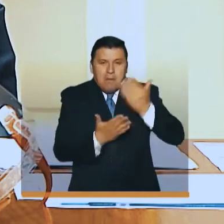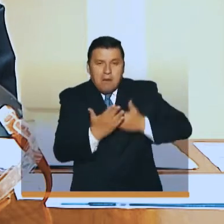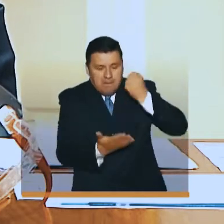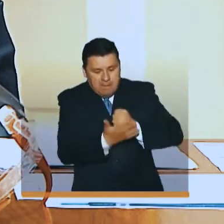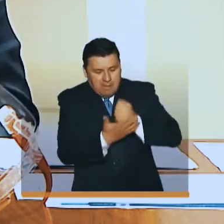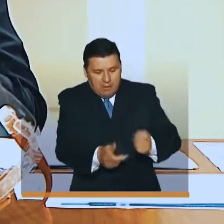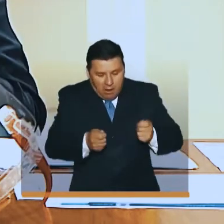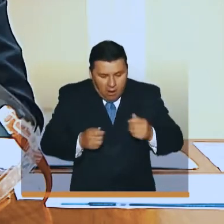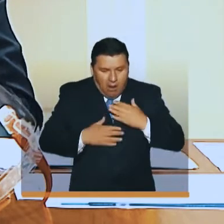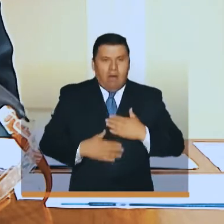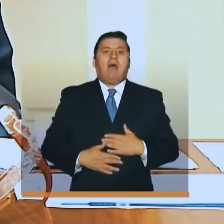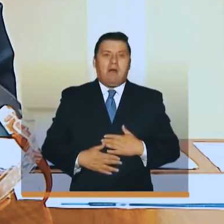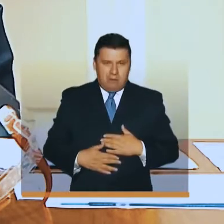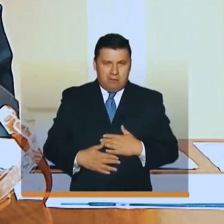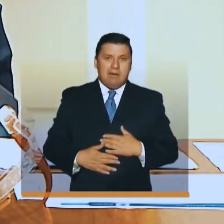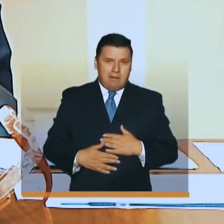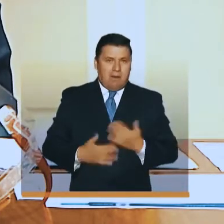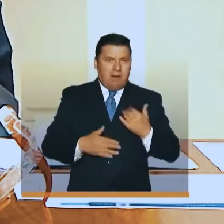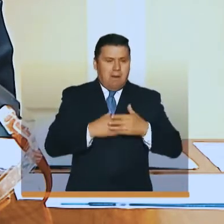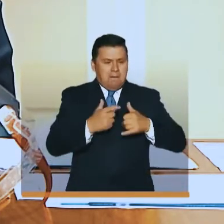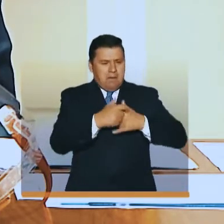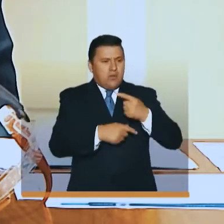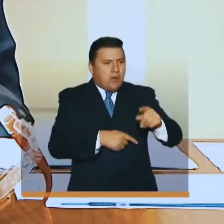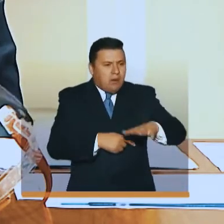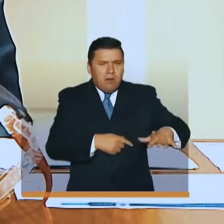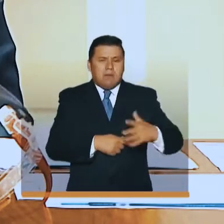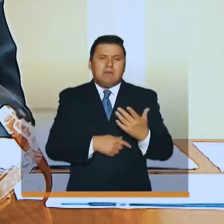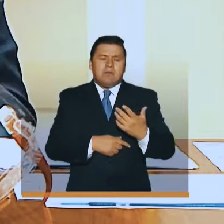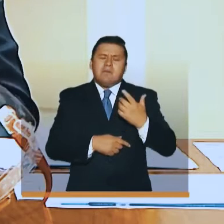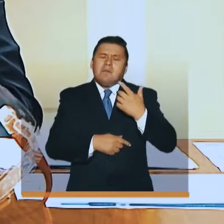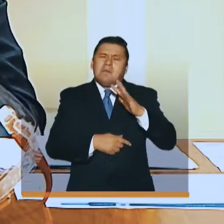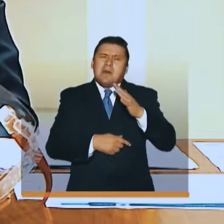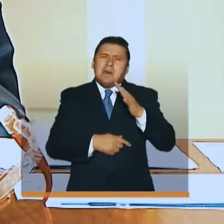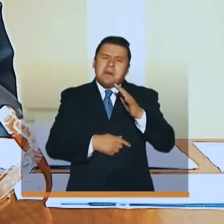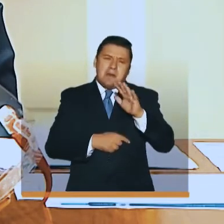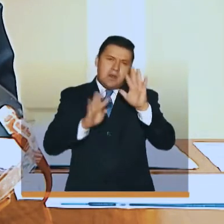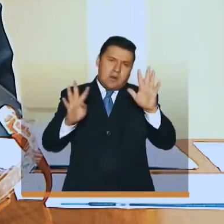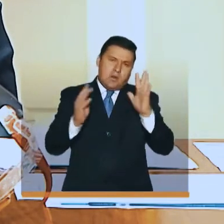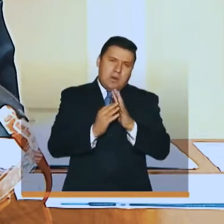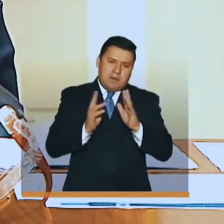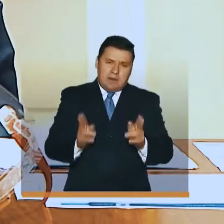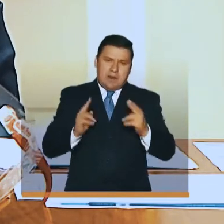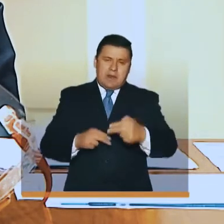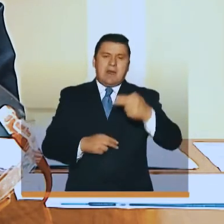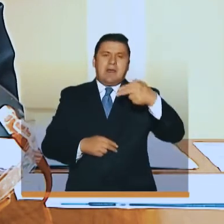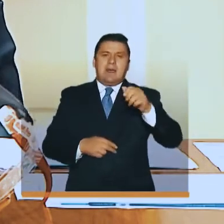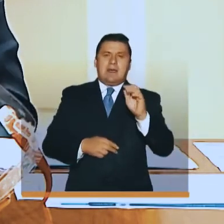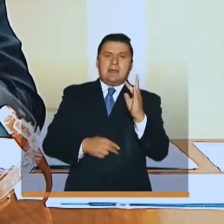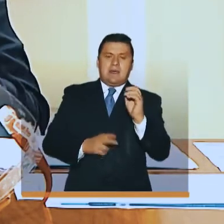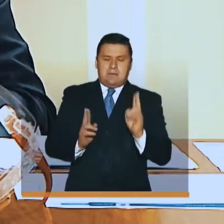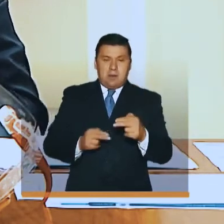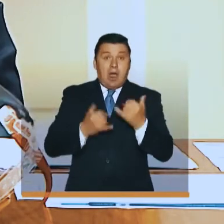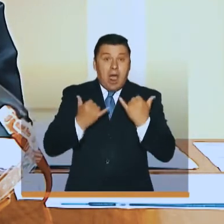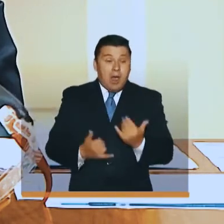preventivo obligatorio, estamos haciendo este ejercicio que llega a la distribución de más de 9.000 hectáreas y que constituye